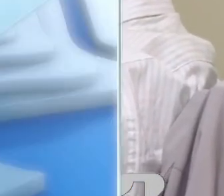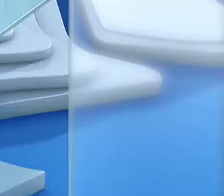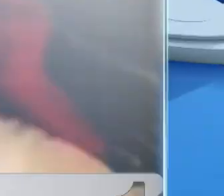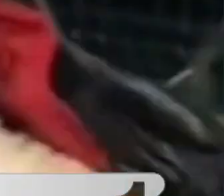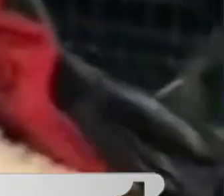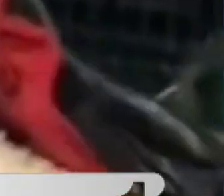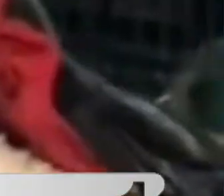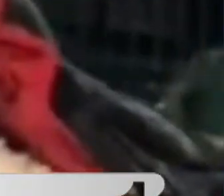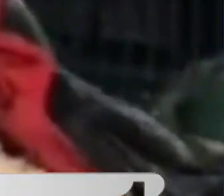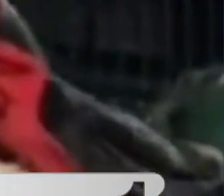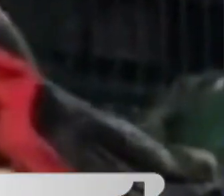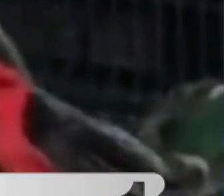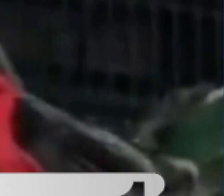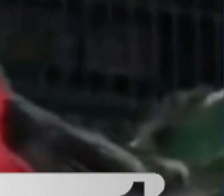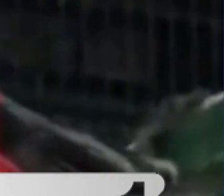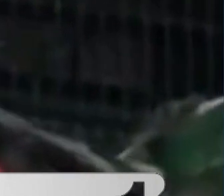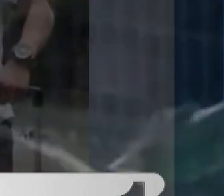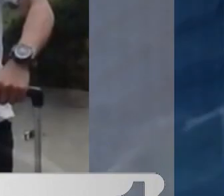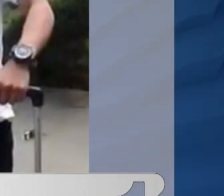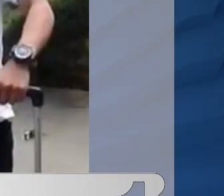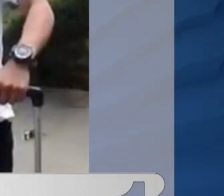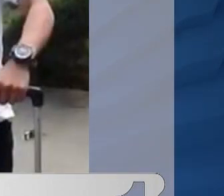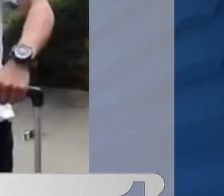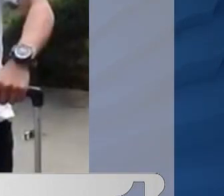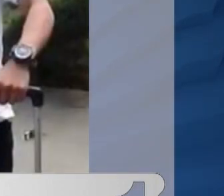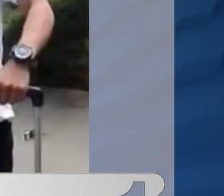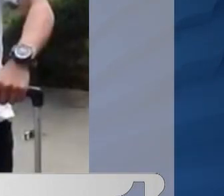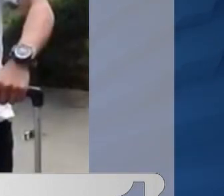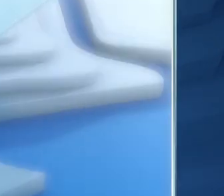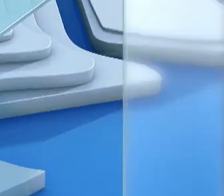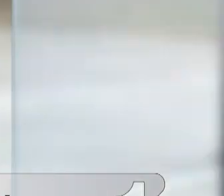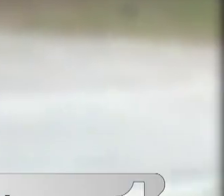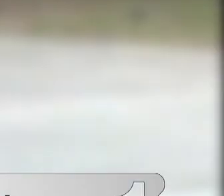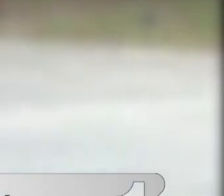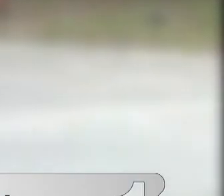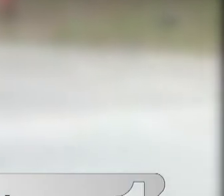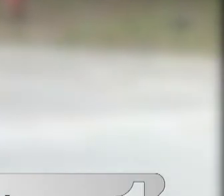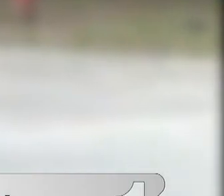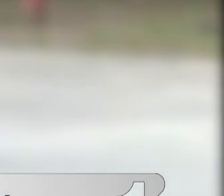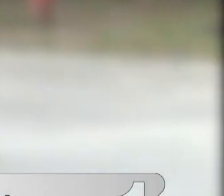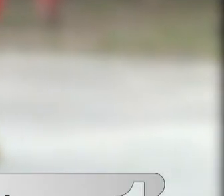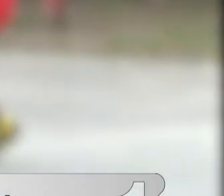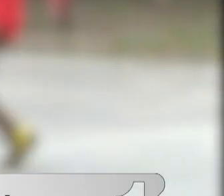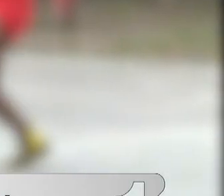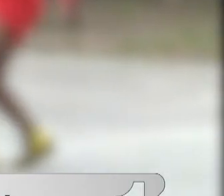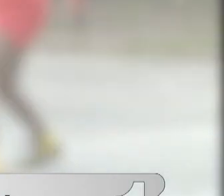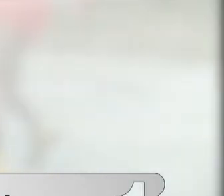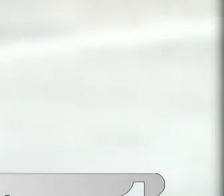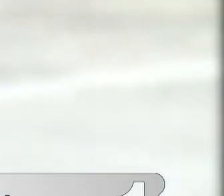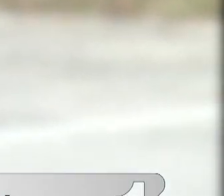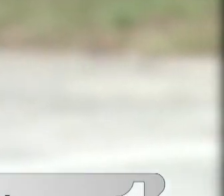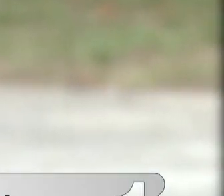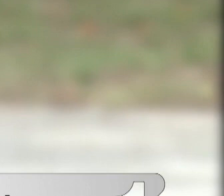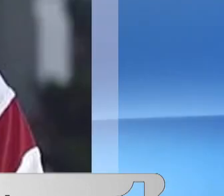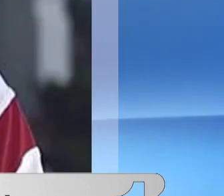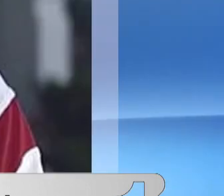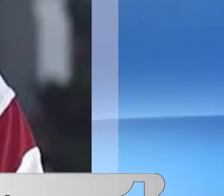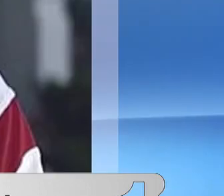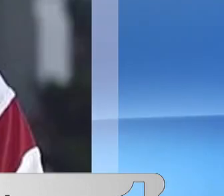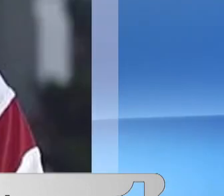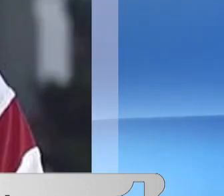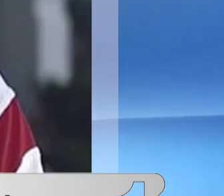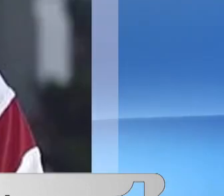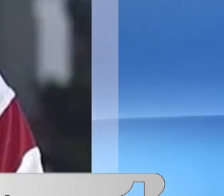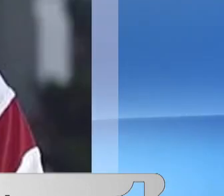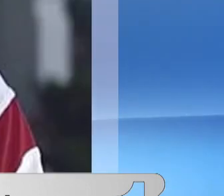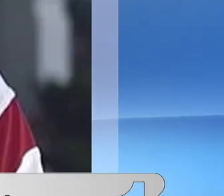años? Habla familia de peruano que apareció muerto en Cauca. Escándalo sexual en Cali por acusaciones contra el presidente